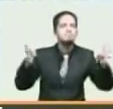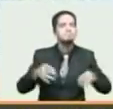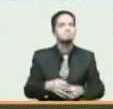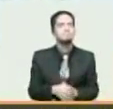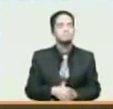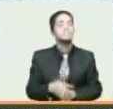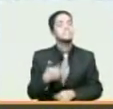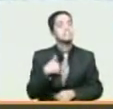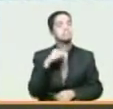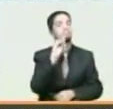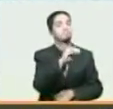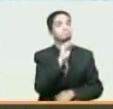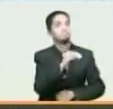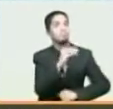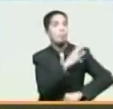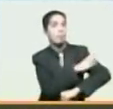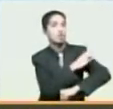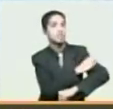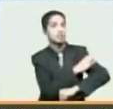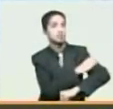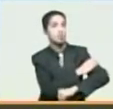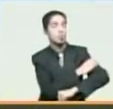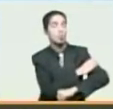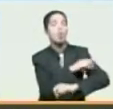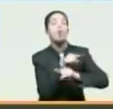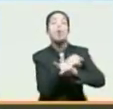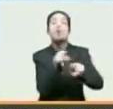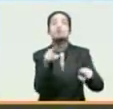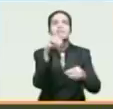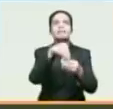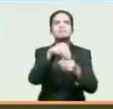los señores de la oposición. Usted que está en su casa,